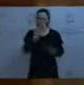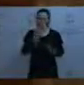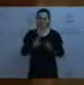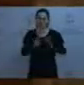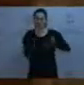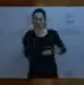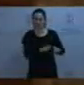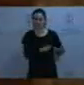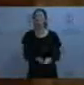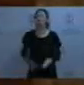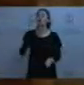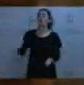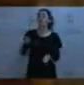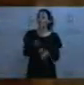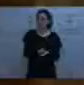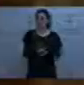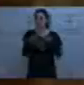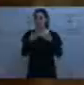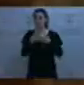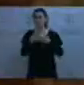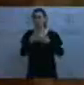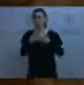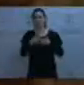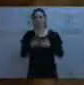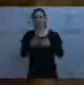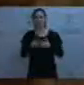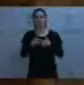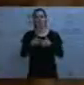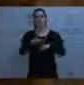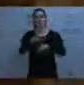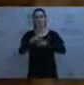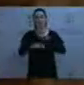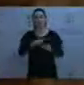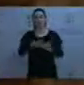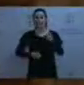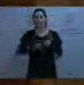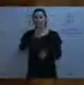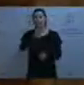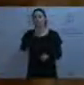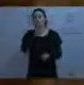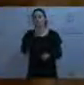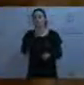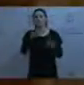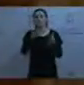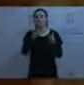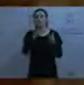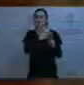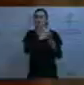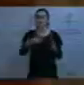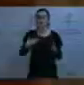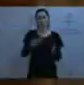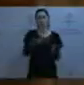volviendo al mecanismo de realización de las pruebas, solamente quería apuntar